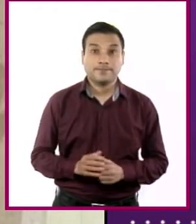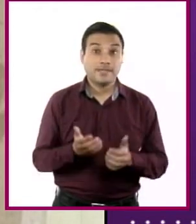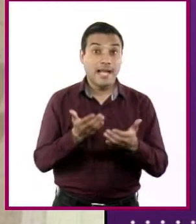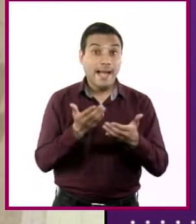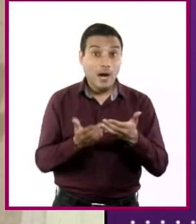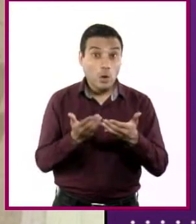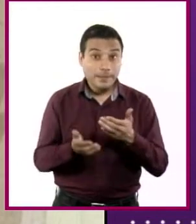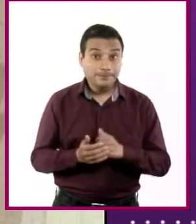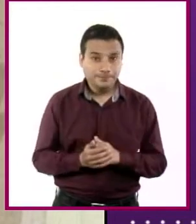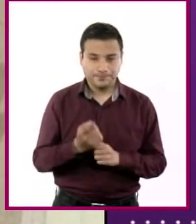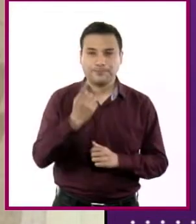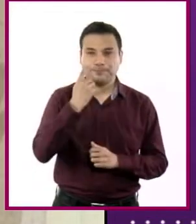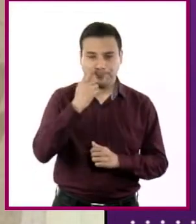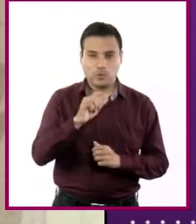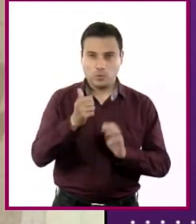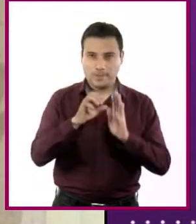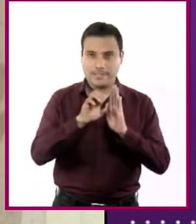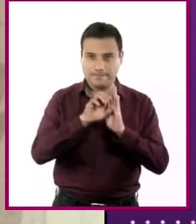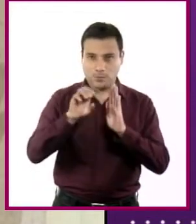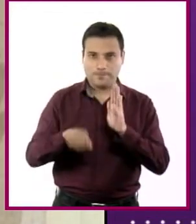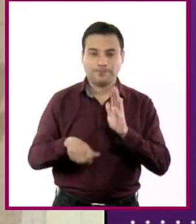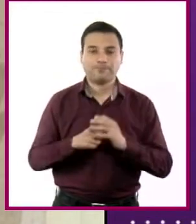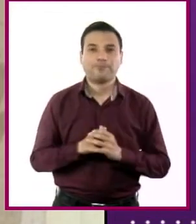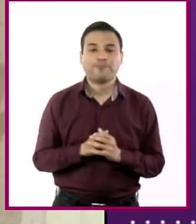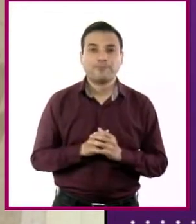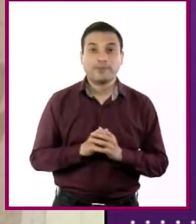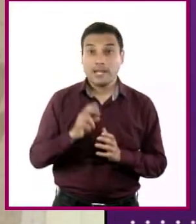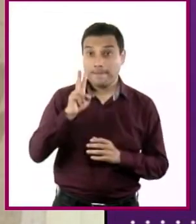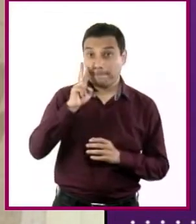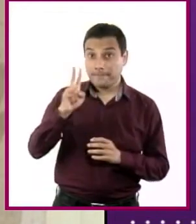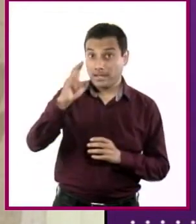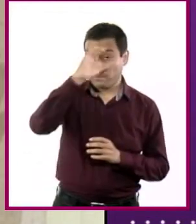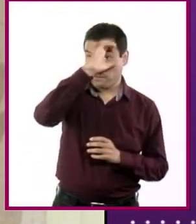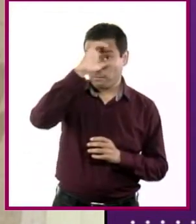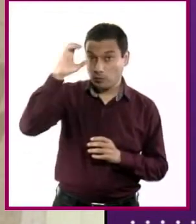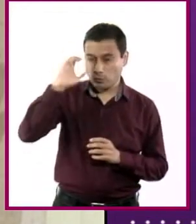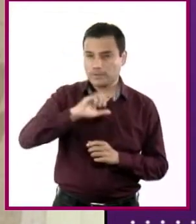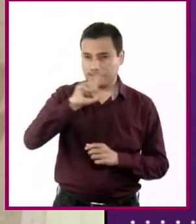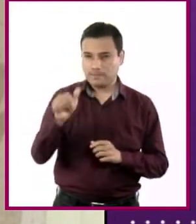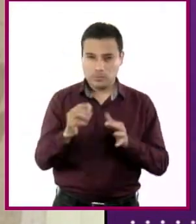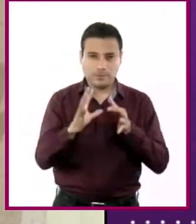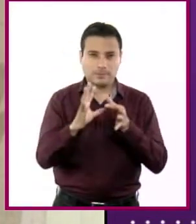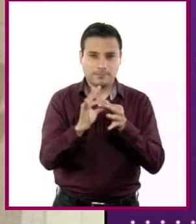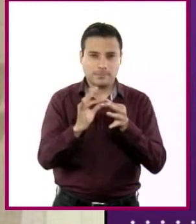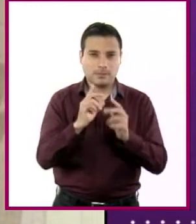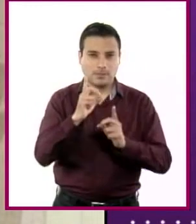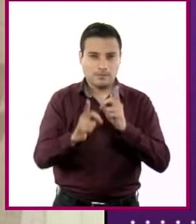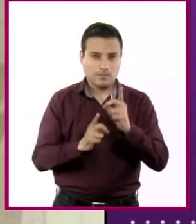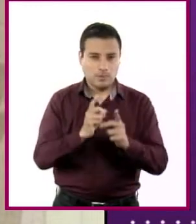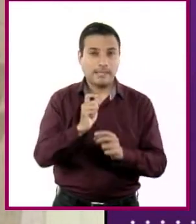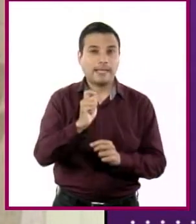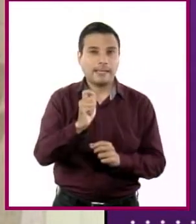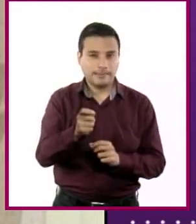Ahora veamos este ejercicio. Observen las siguientes imágenes e indiquen el deporte.